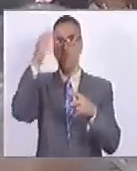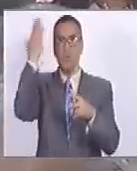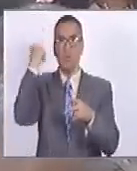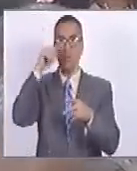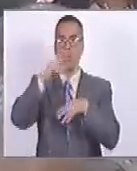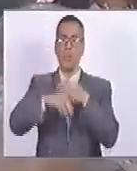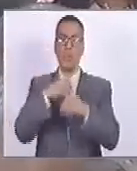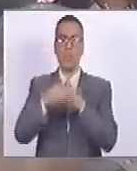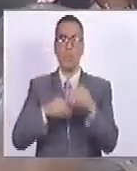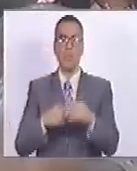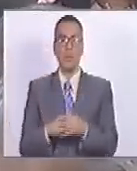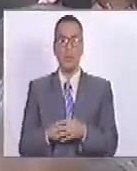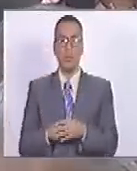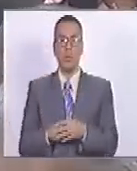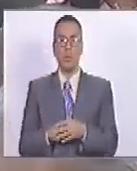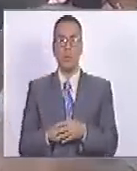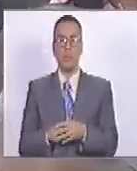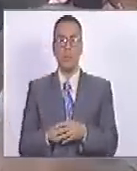un hecho